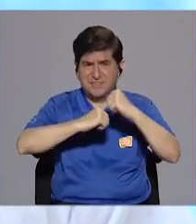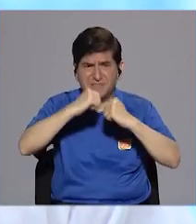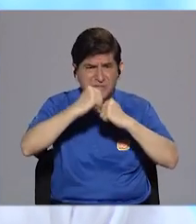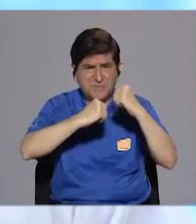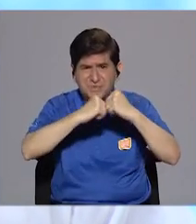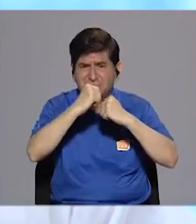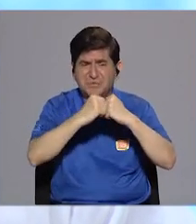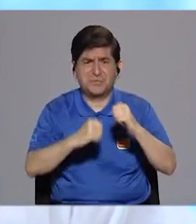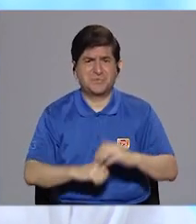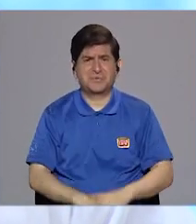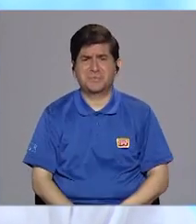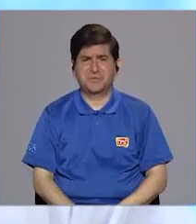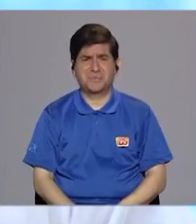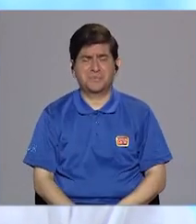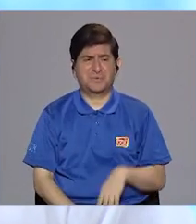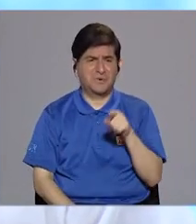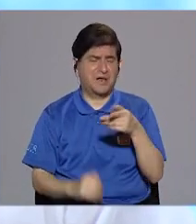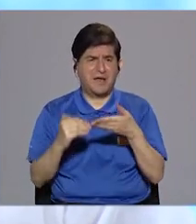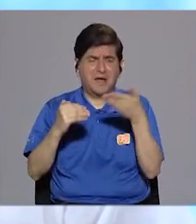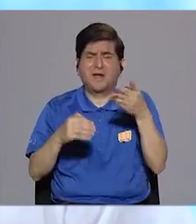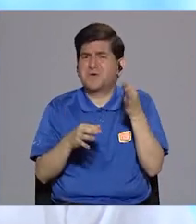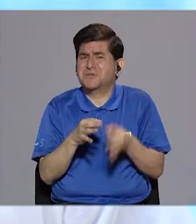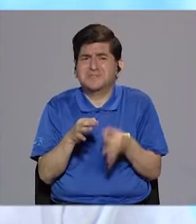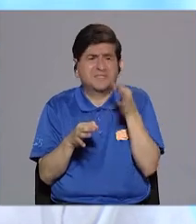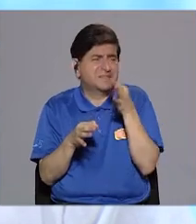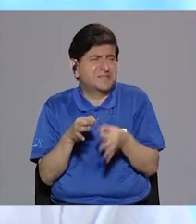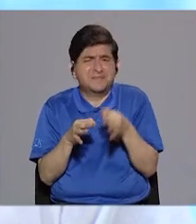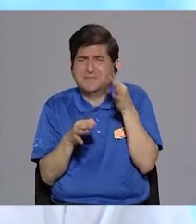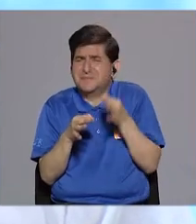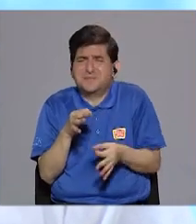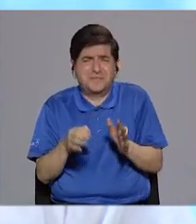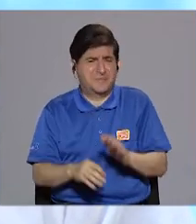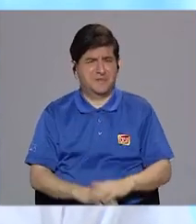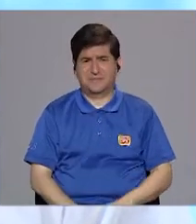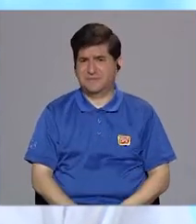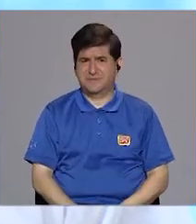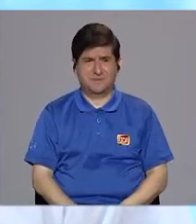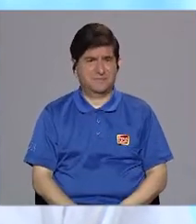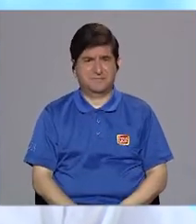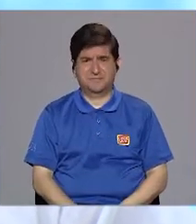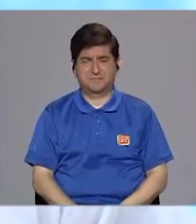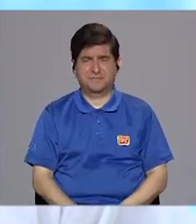estructural, está basada en cosas muy simples y que...